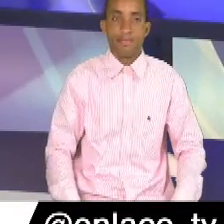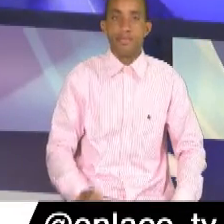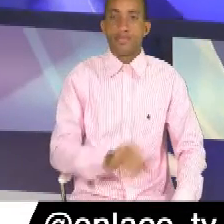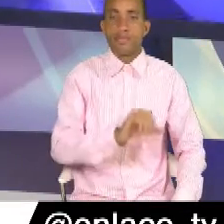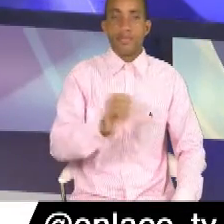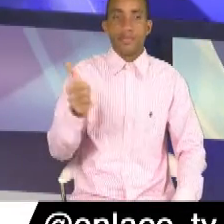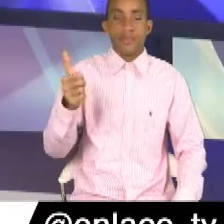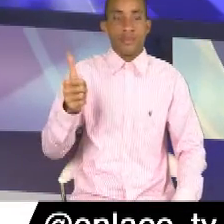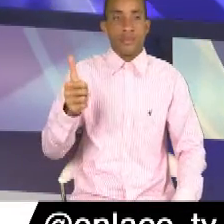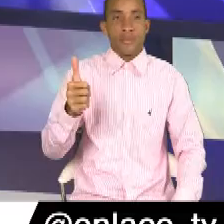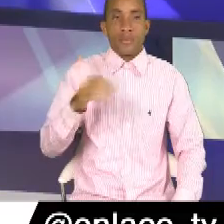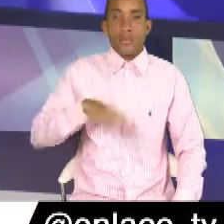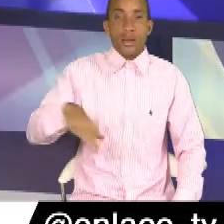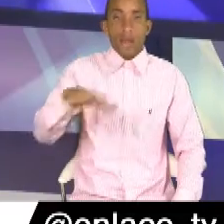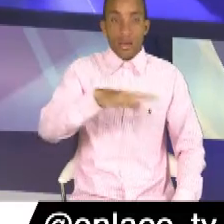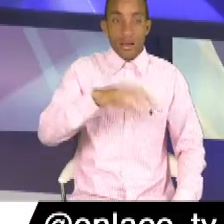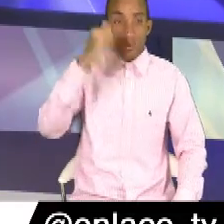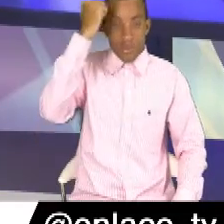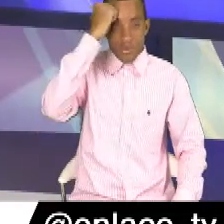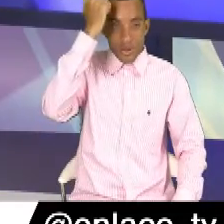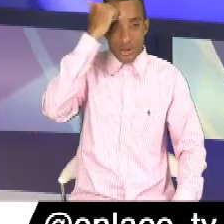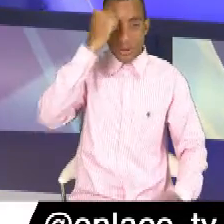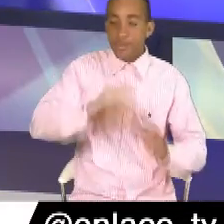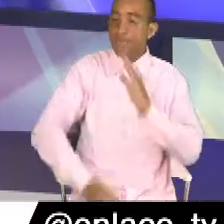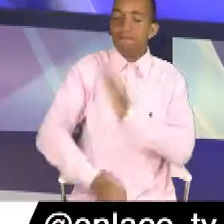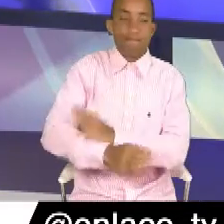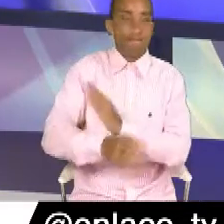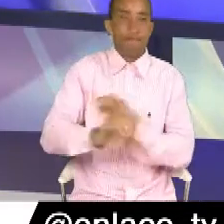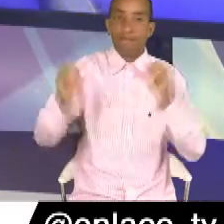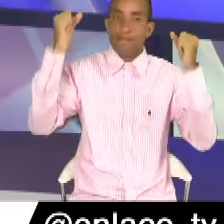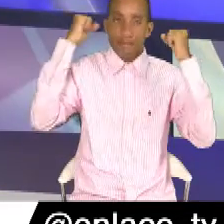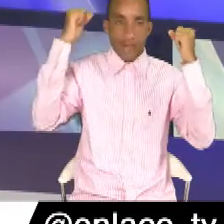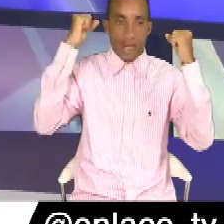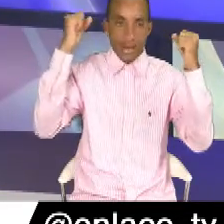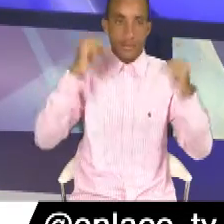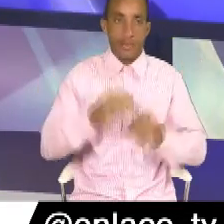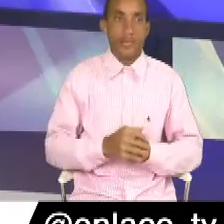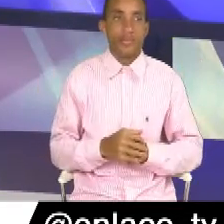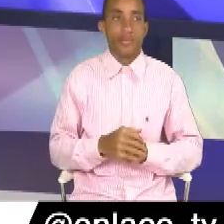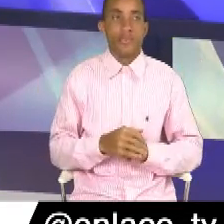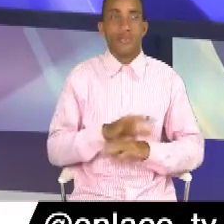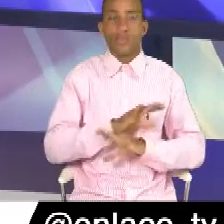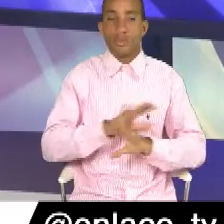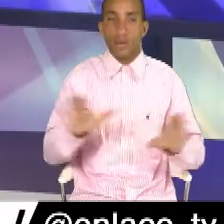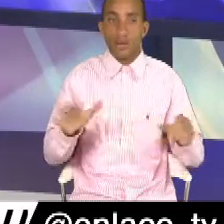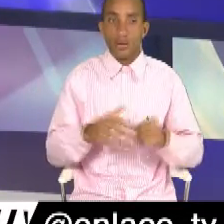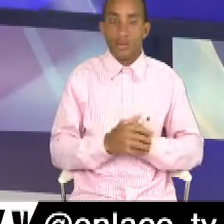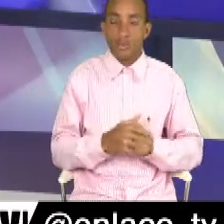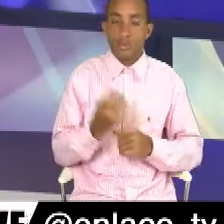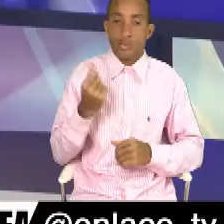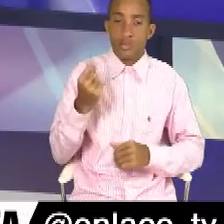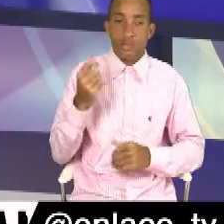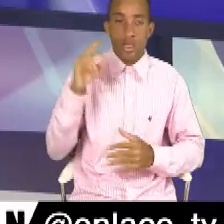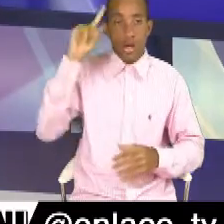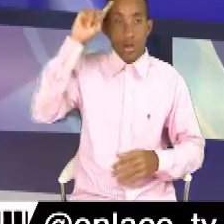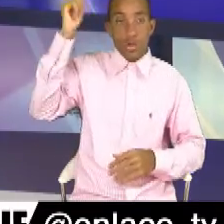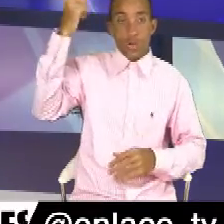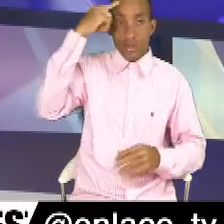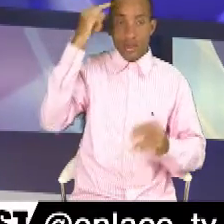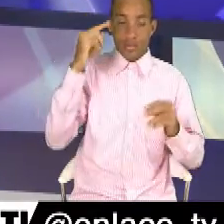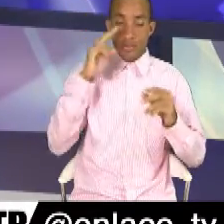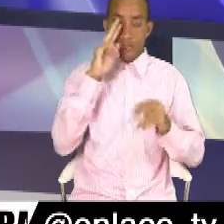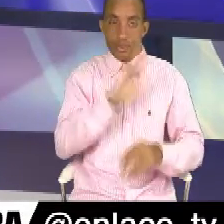región continúan en paro. El gobierno nacional, según los profesores, asegura que no cuentan con recursos económicos para cumplir algunas de